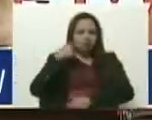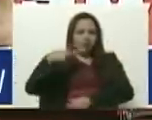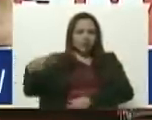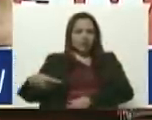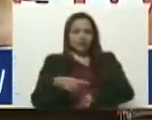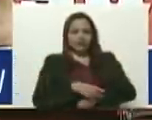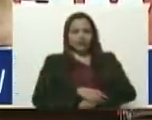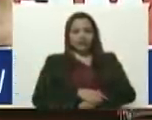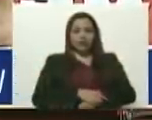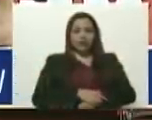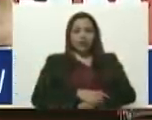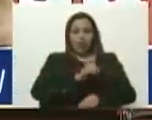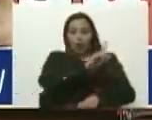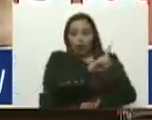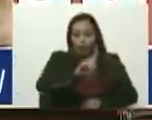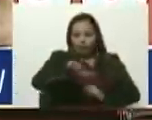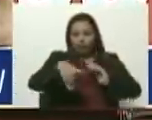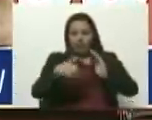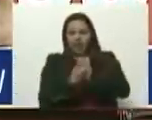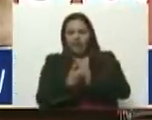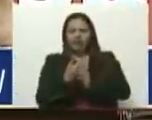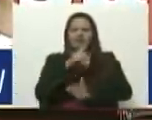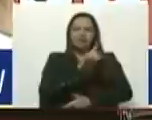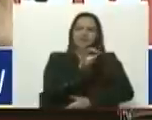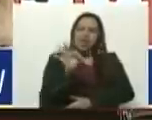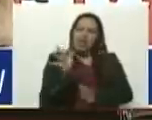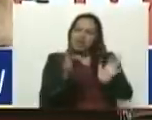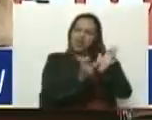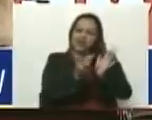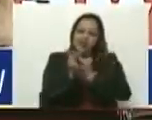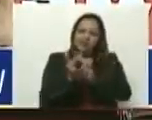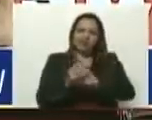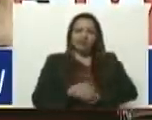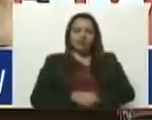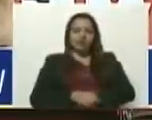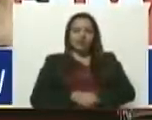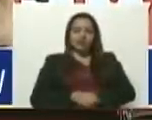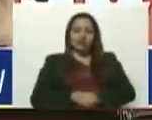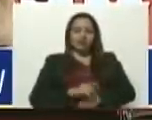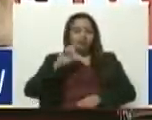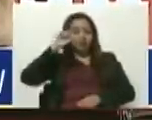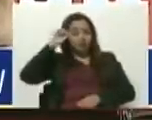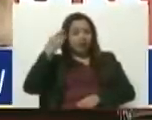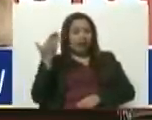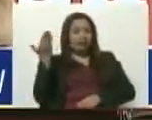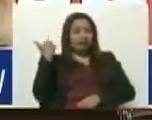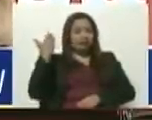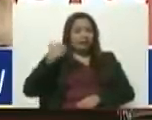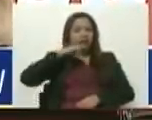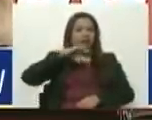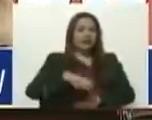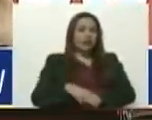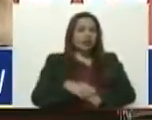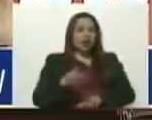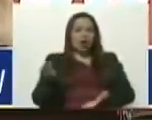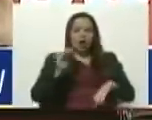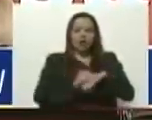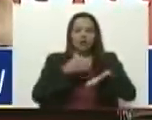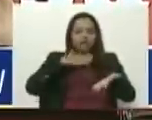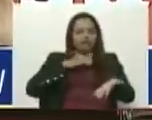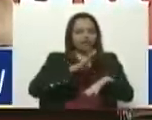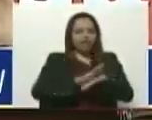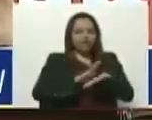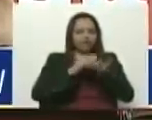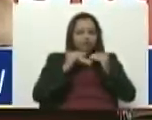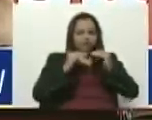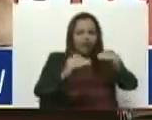11 12 13 de abril un hecho histórico y la vuelta a la calma la vuelta a la